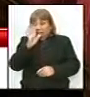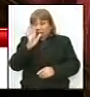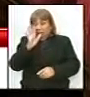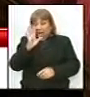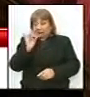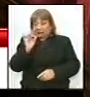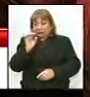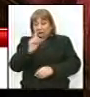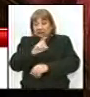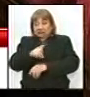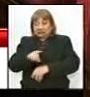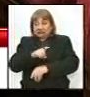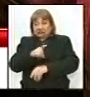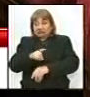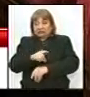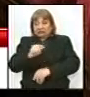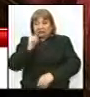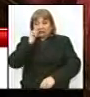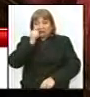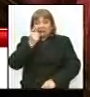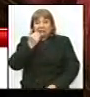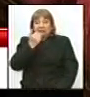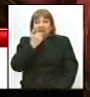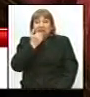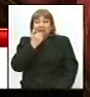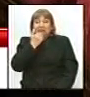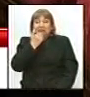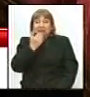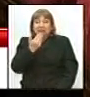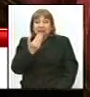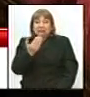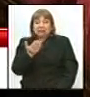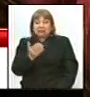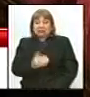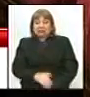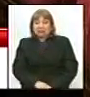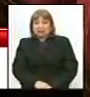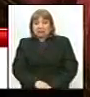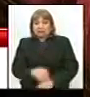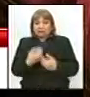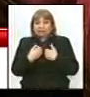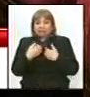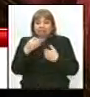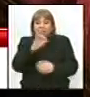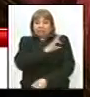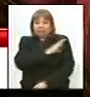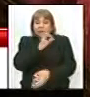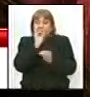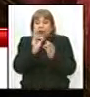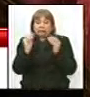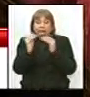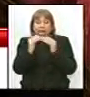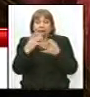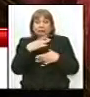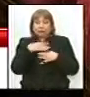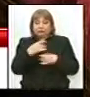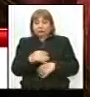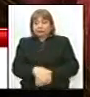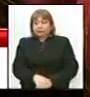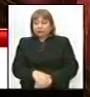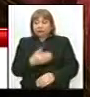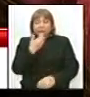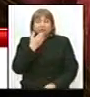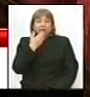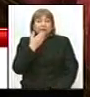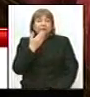debate porque mañana ya sabremos quiénes queremos tener un fiscal a la medida de nuestros intereses y que